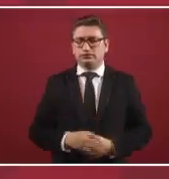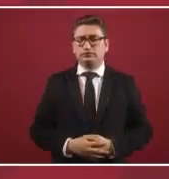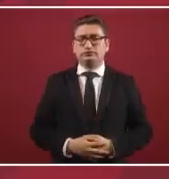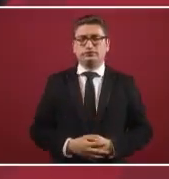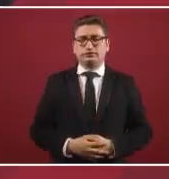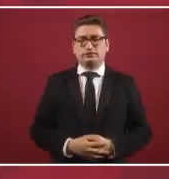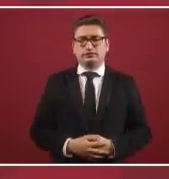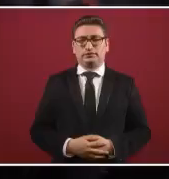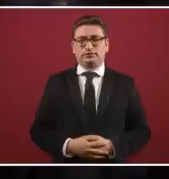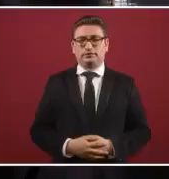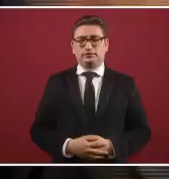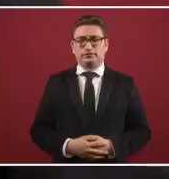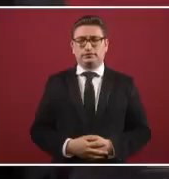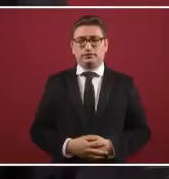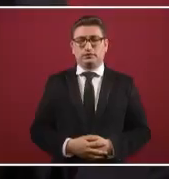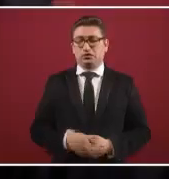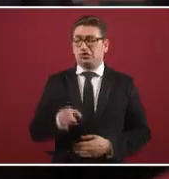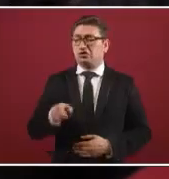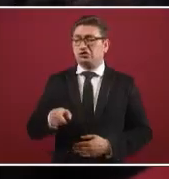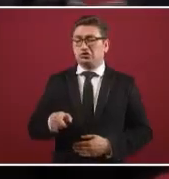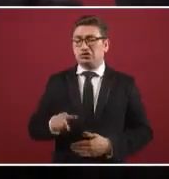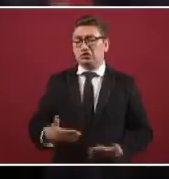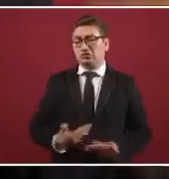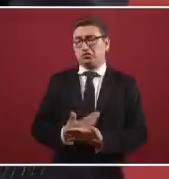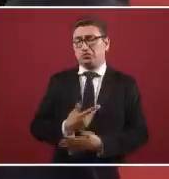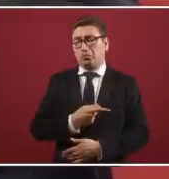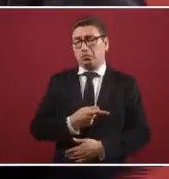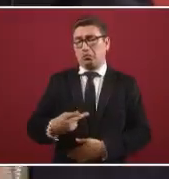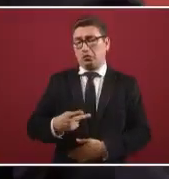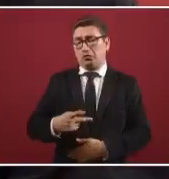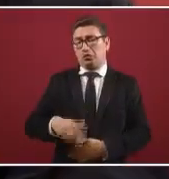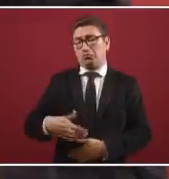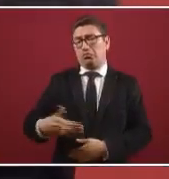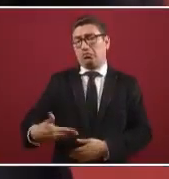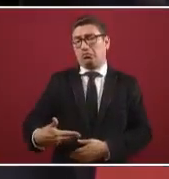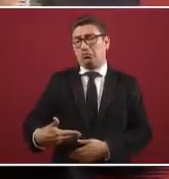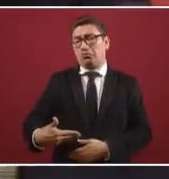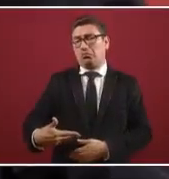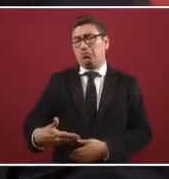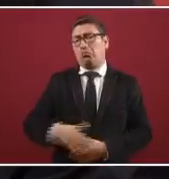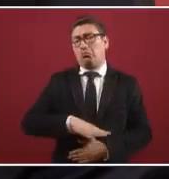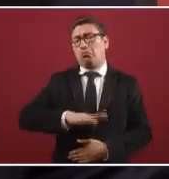Nada de que naciste pobre y vas a morir pobre. No.